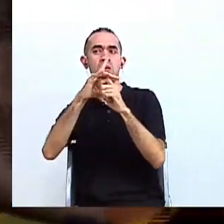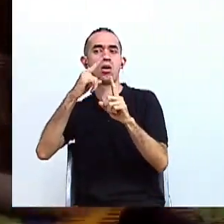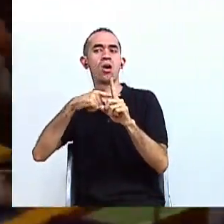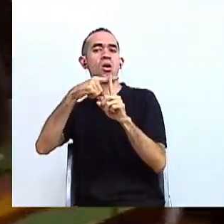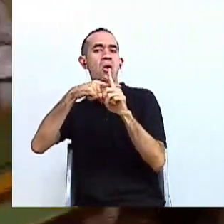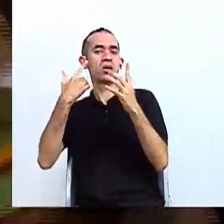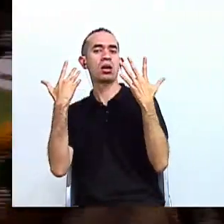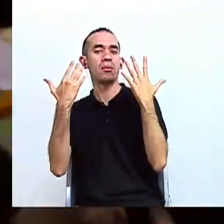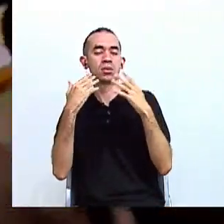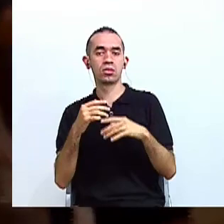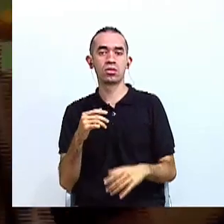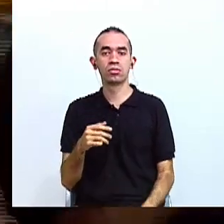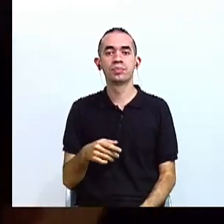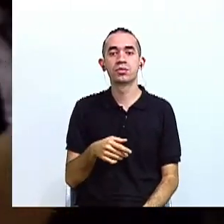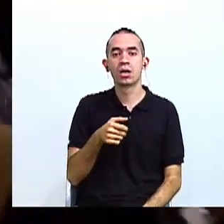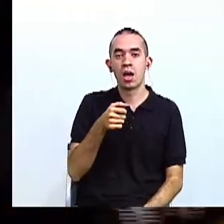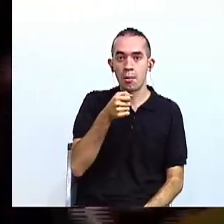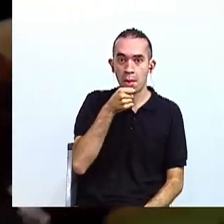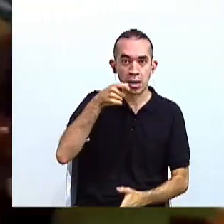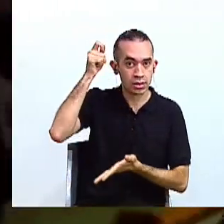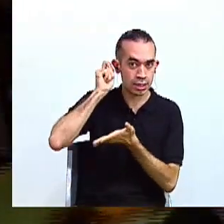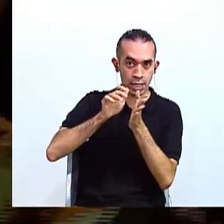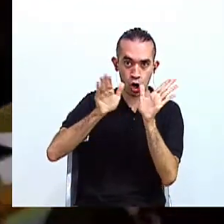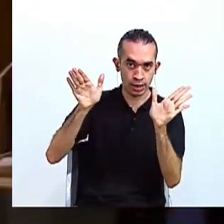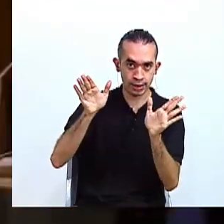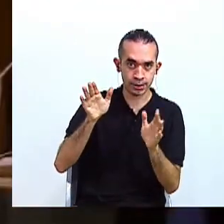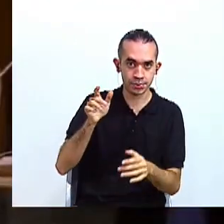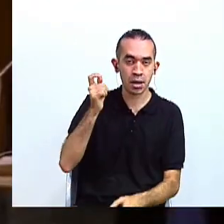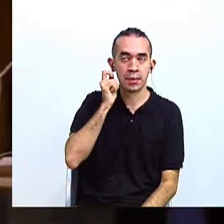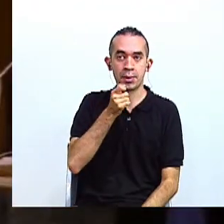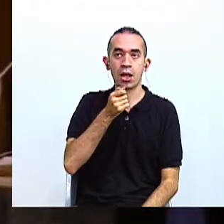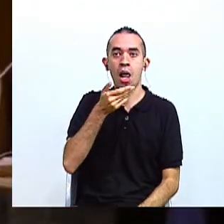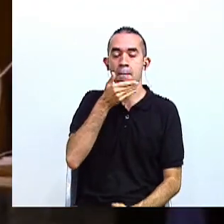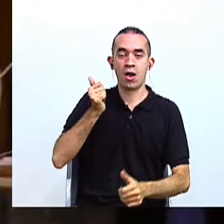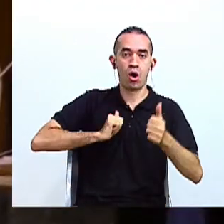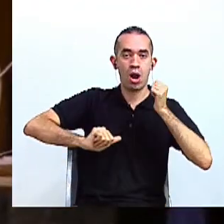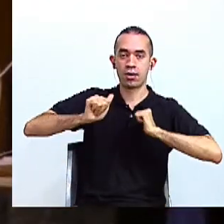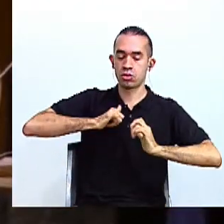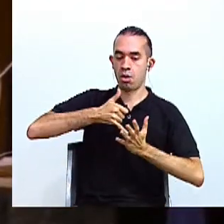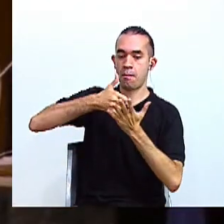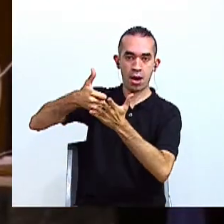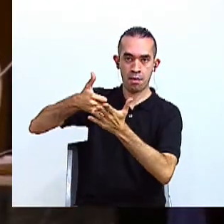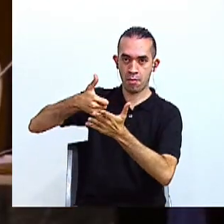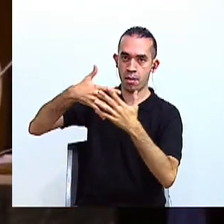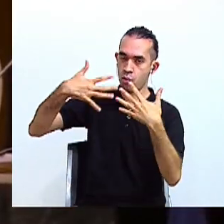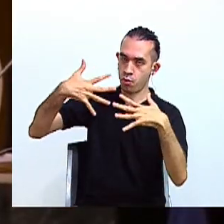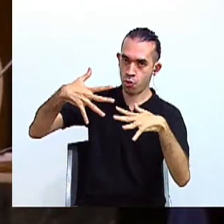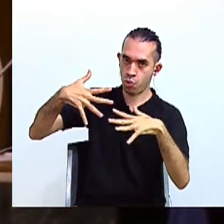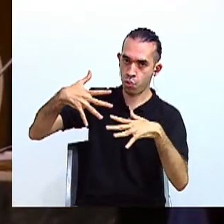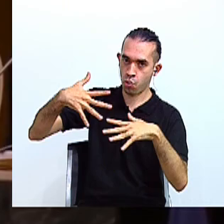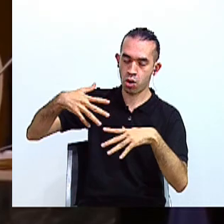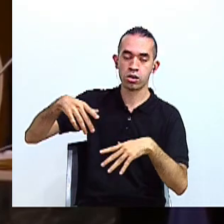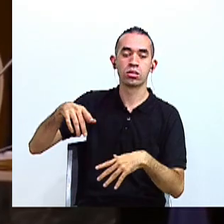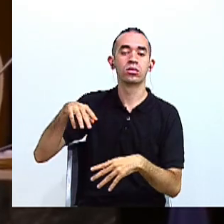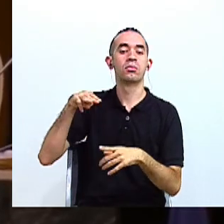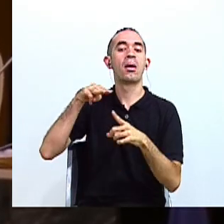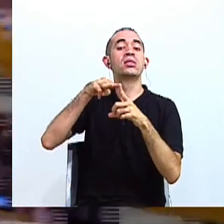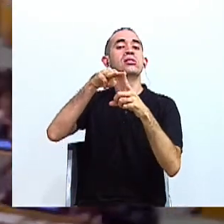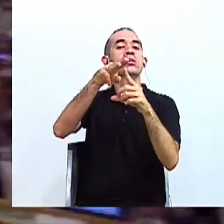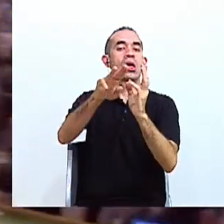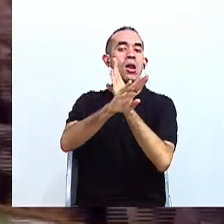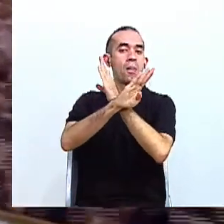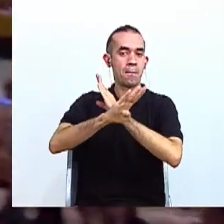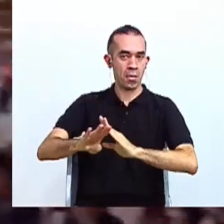El último orador de esta ceremonia es el mejor actor premiado por la Academia y mensajero de paz de las